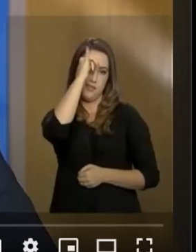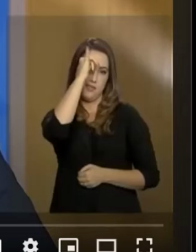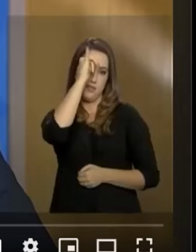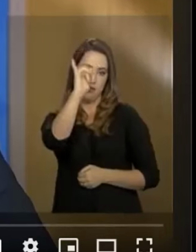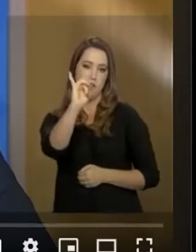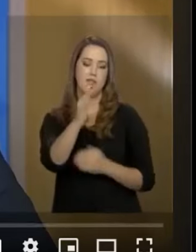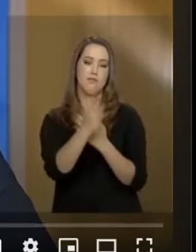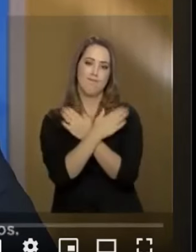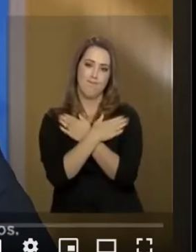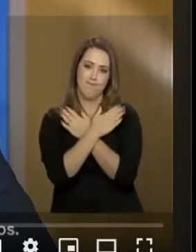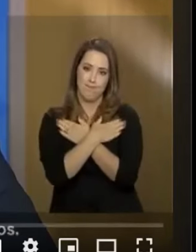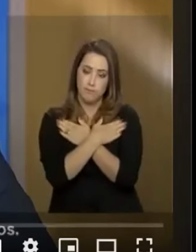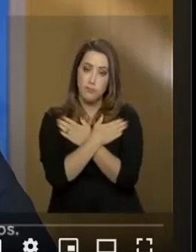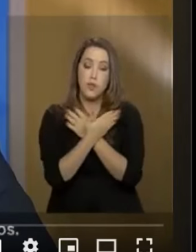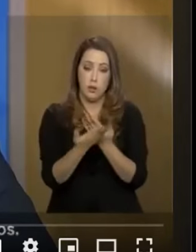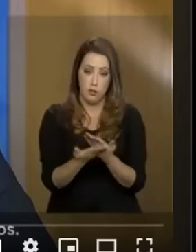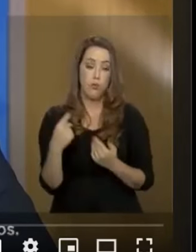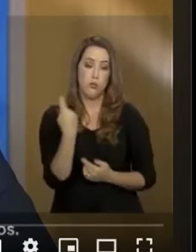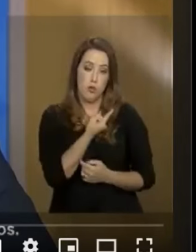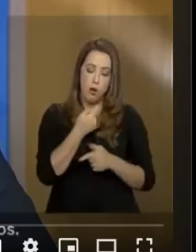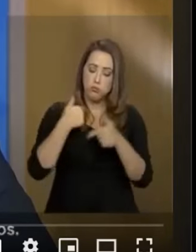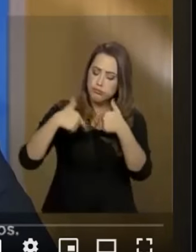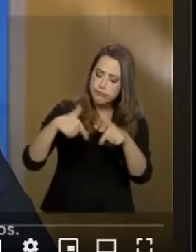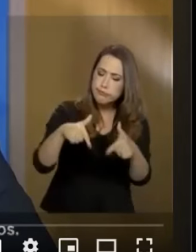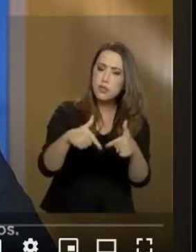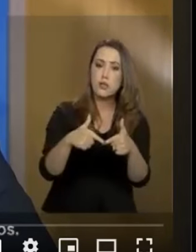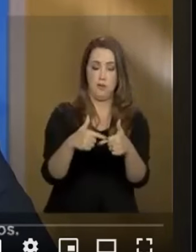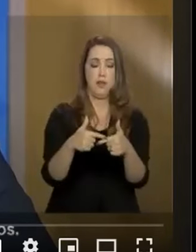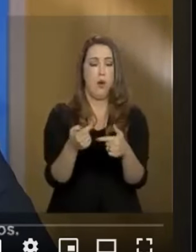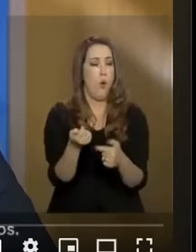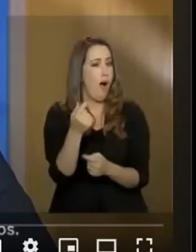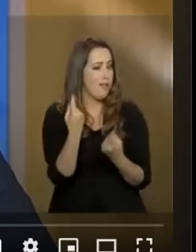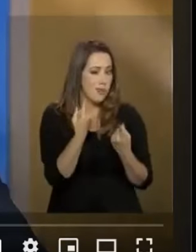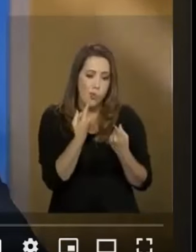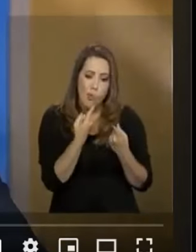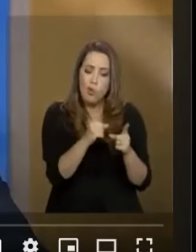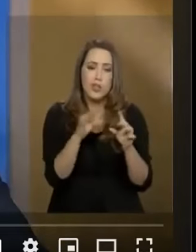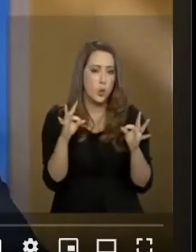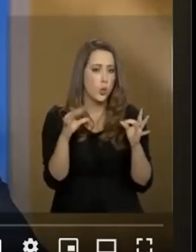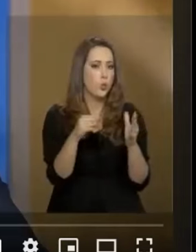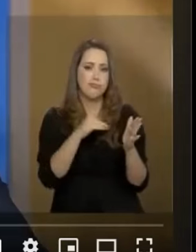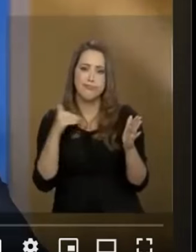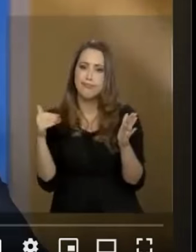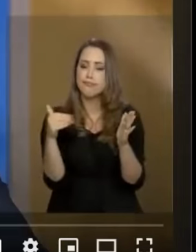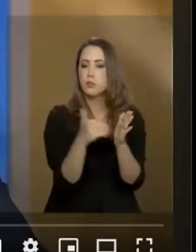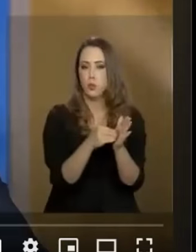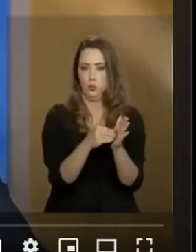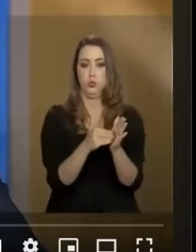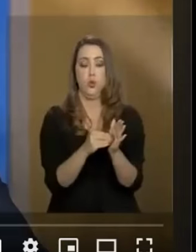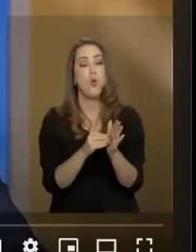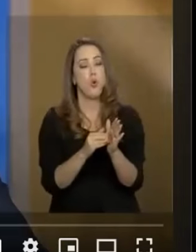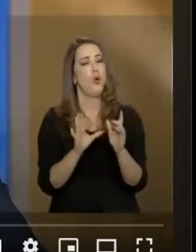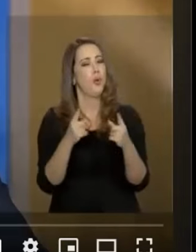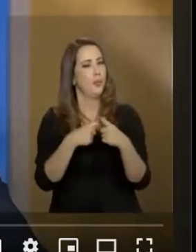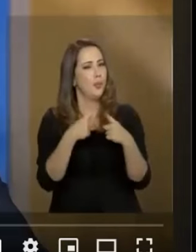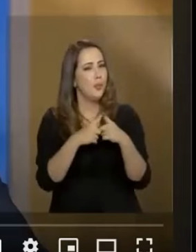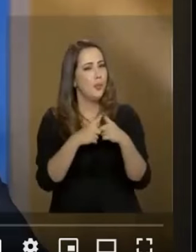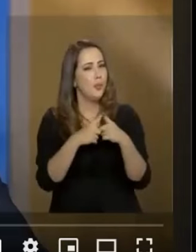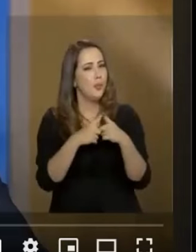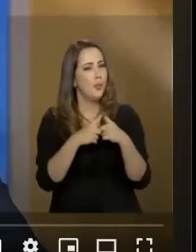primera. Assim fizemos, quase contra tudo e contra todos. Grande parte dos meios de